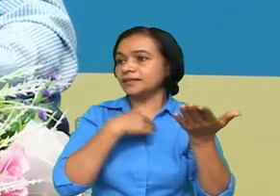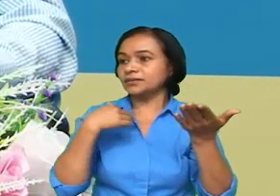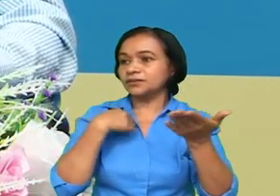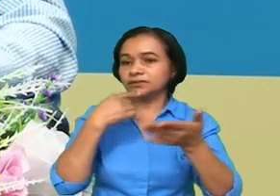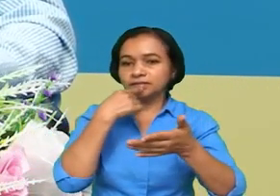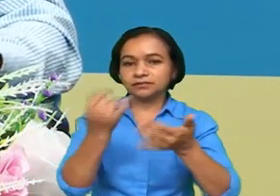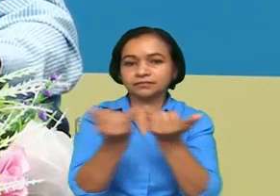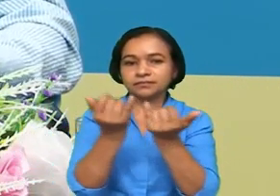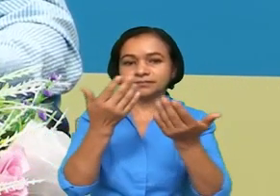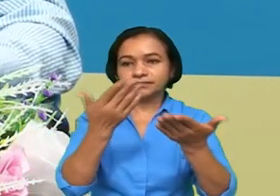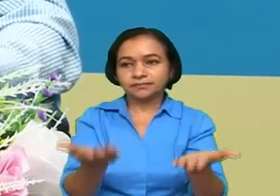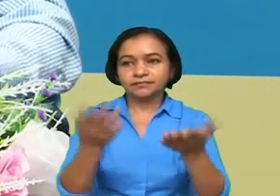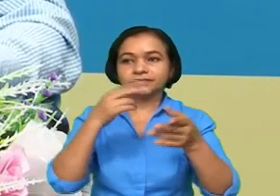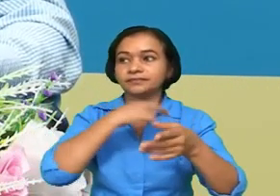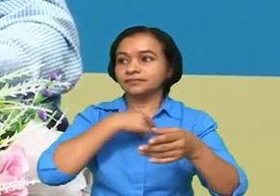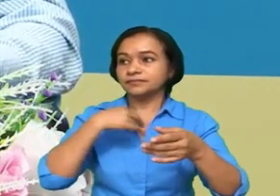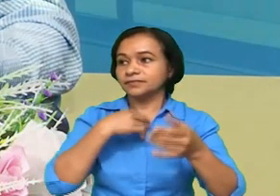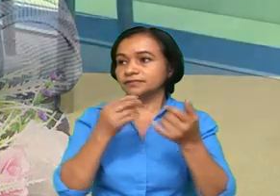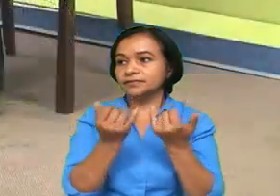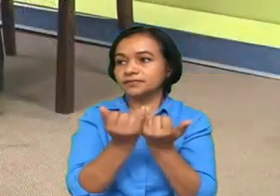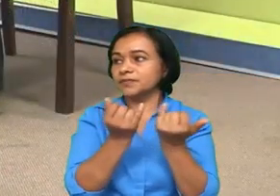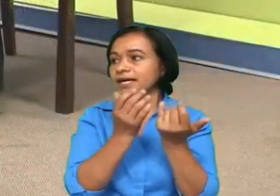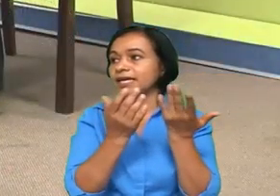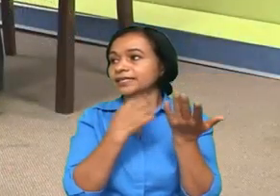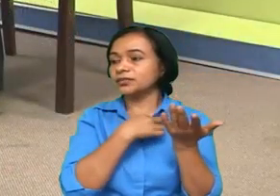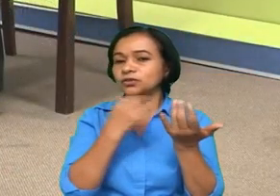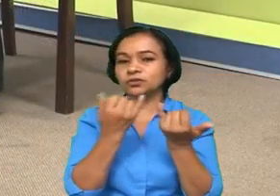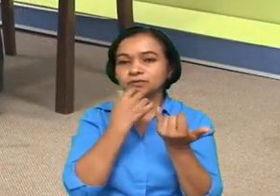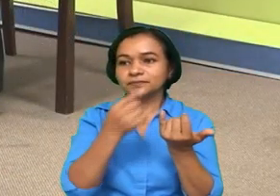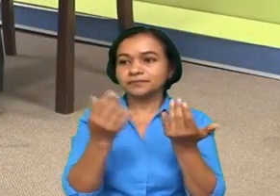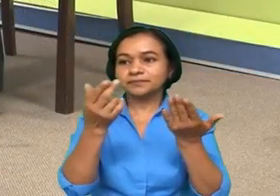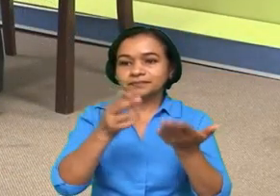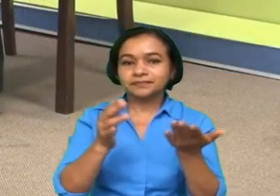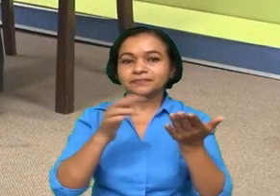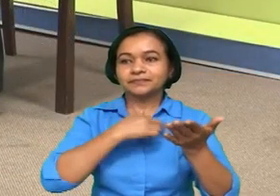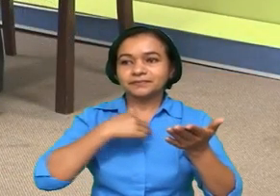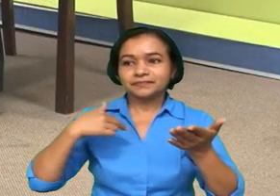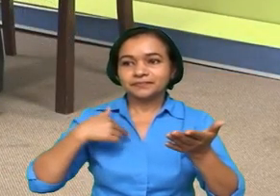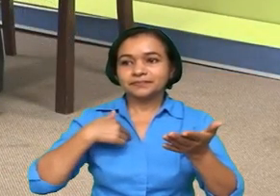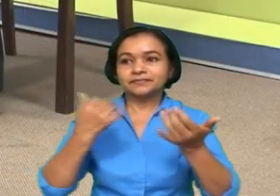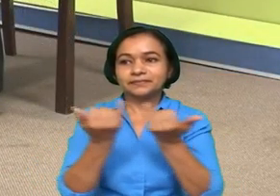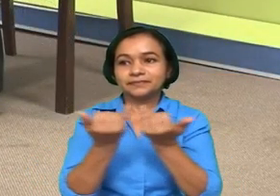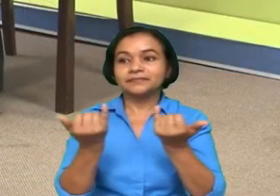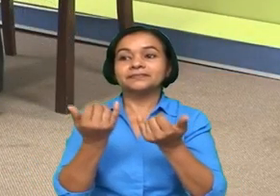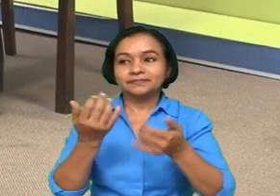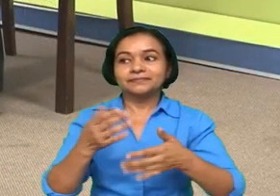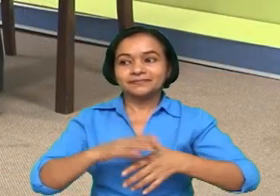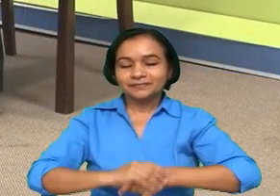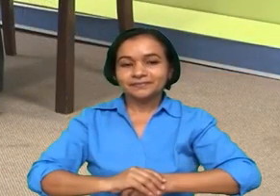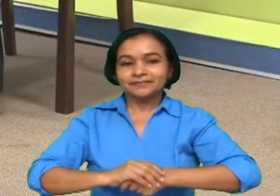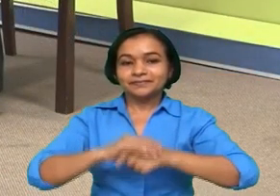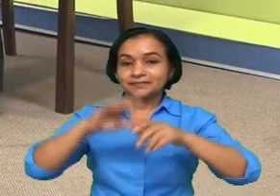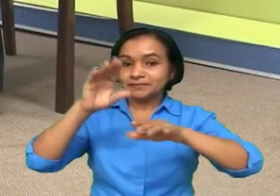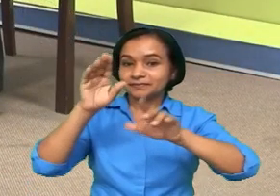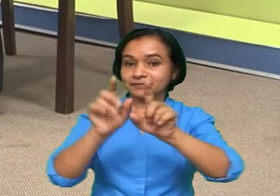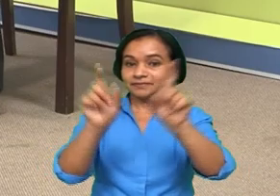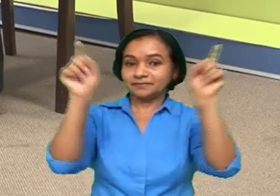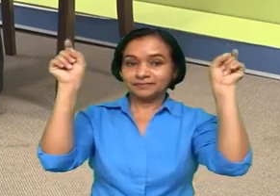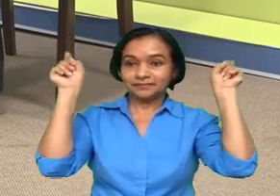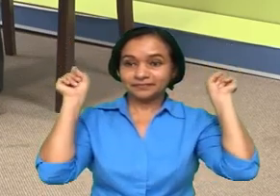ello contamos con la presencia de la doctora Tamara Larios, quien es ginecóloga del